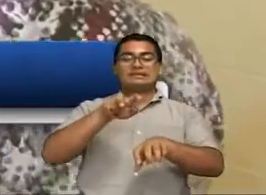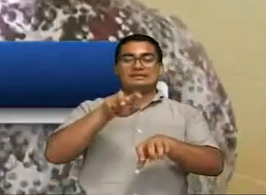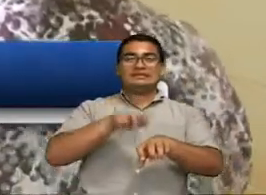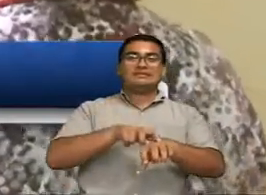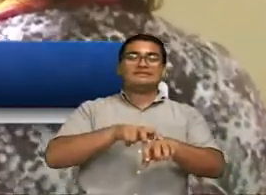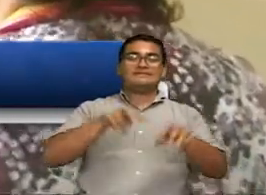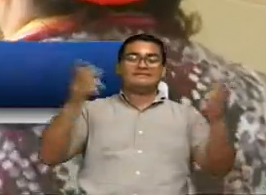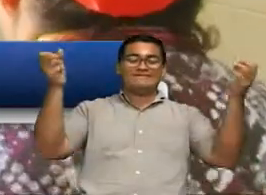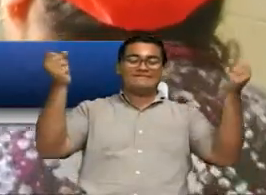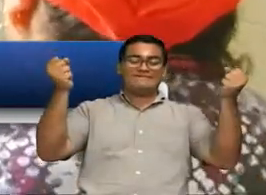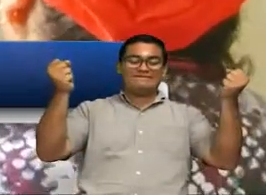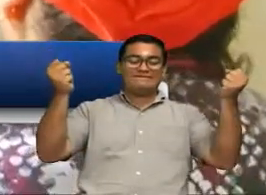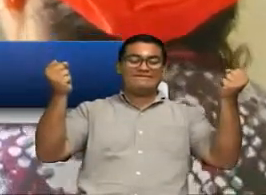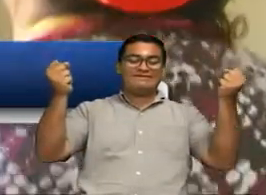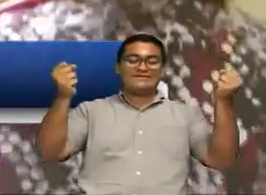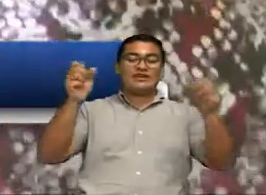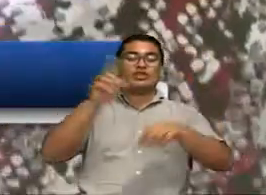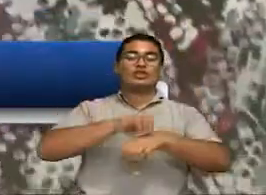paciente que está